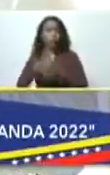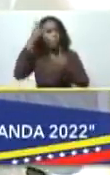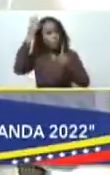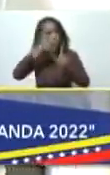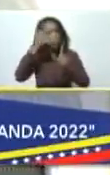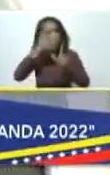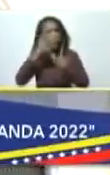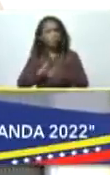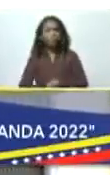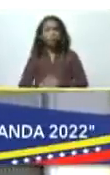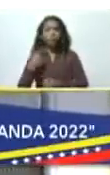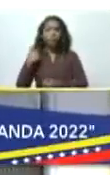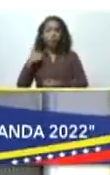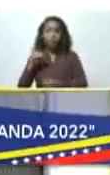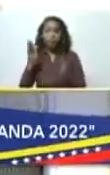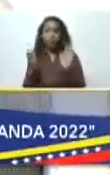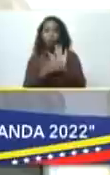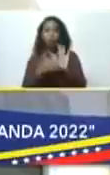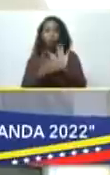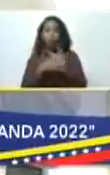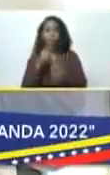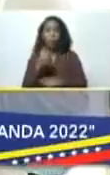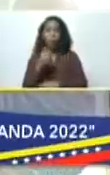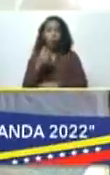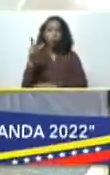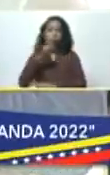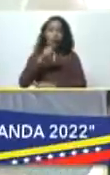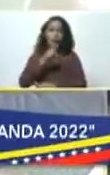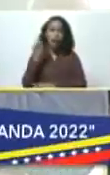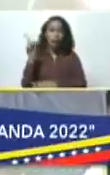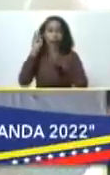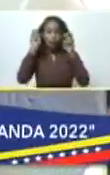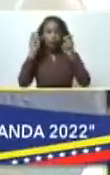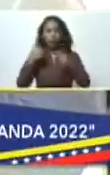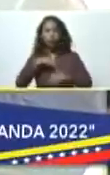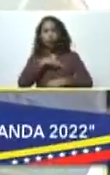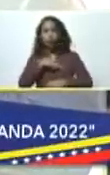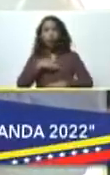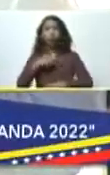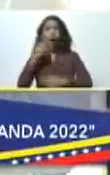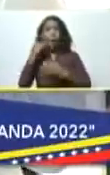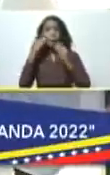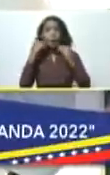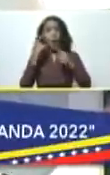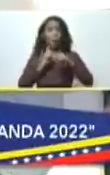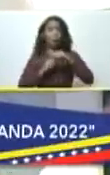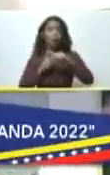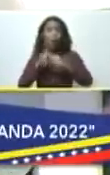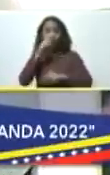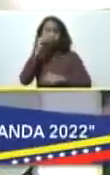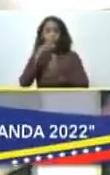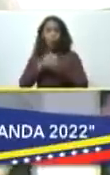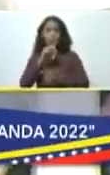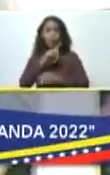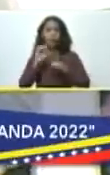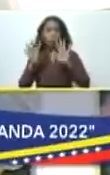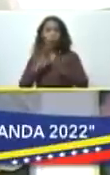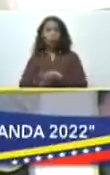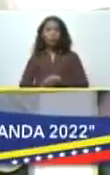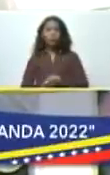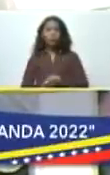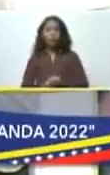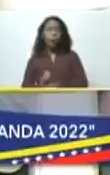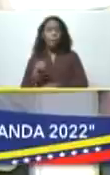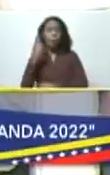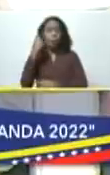orientaciones, tenemos que palpar un poco las necesidades en este caso de este sector. Nosotros tuvimos una experiencia positiva en el año 2019, presidente, con la